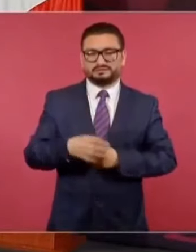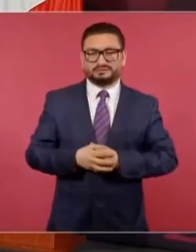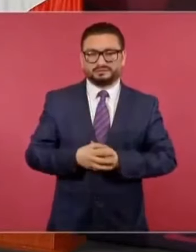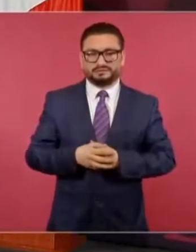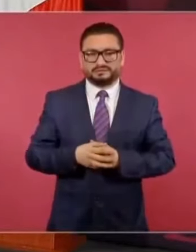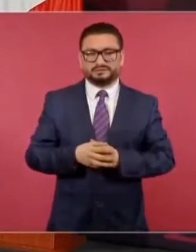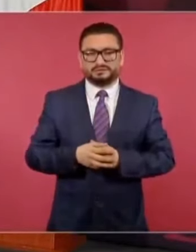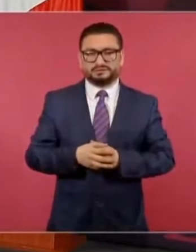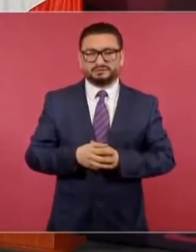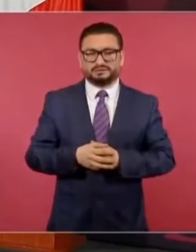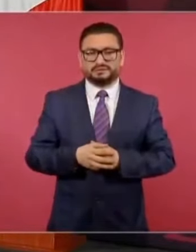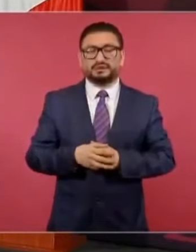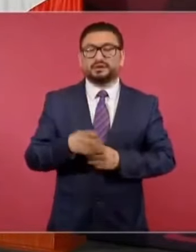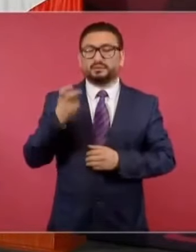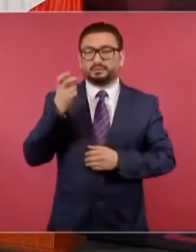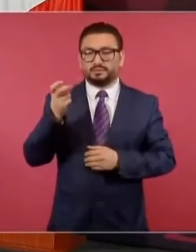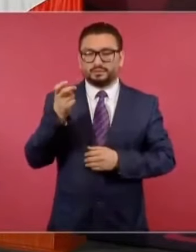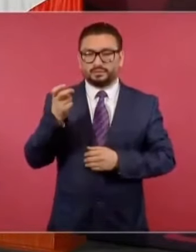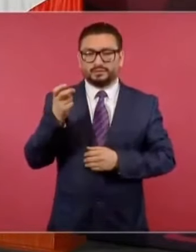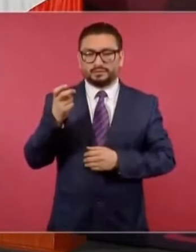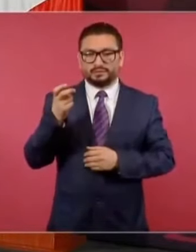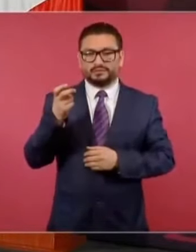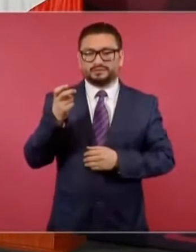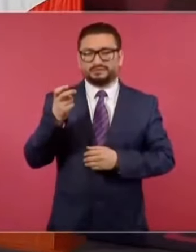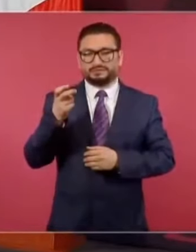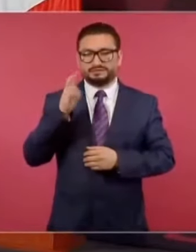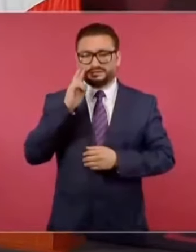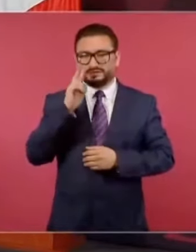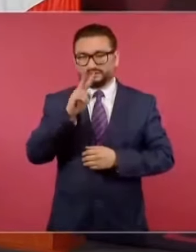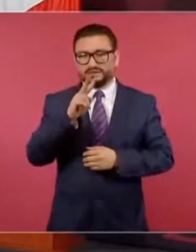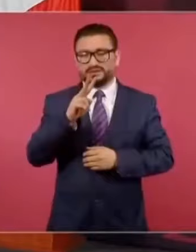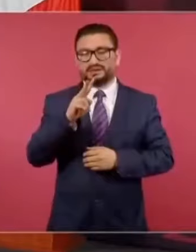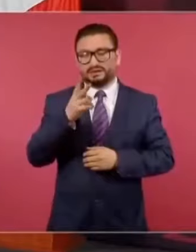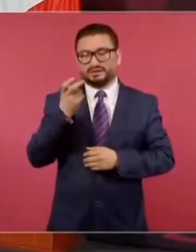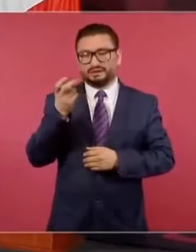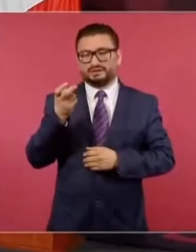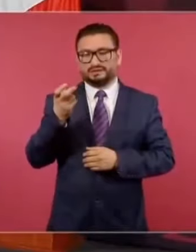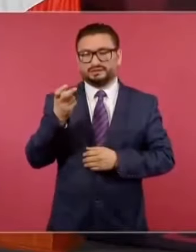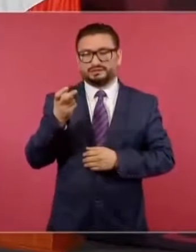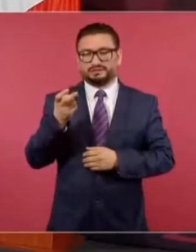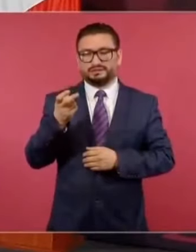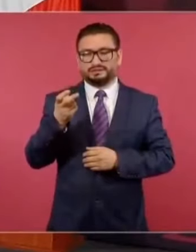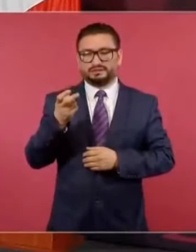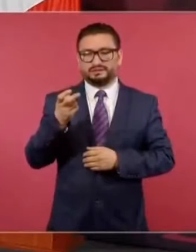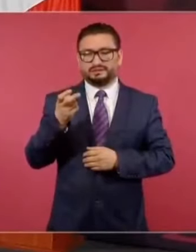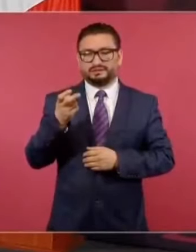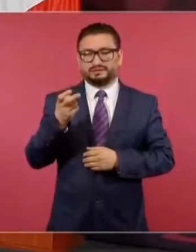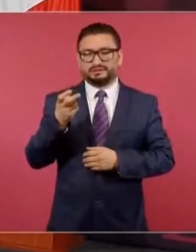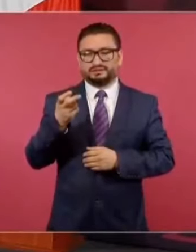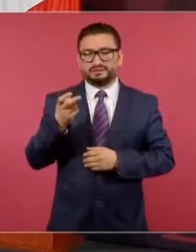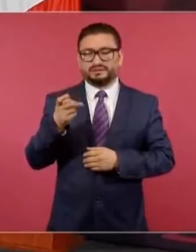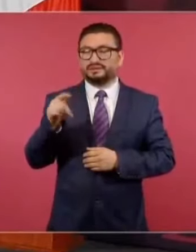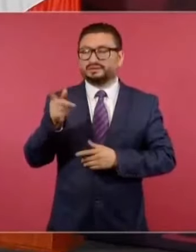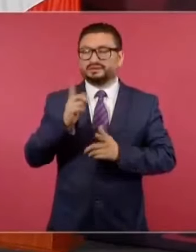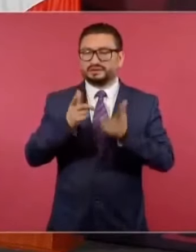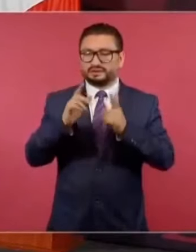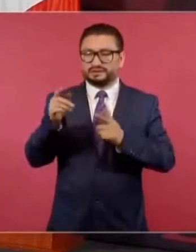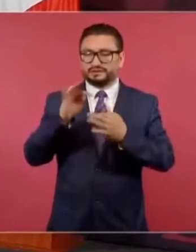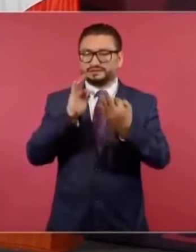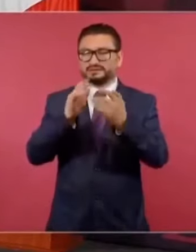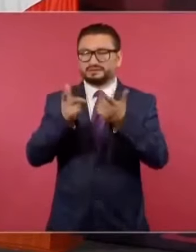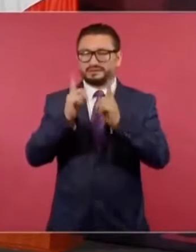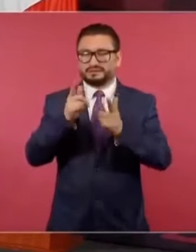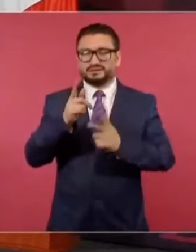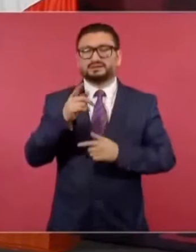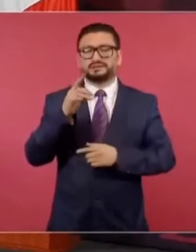y por eso lo de el general Melo Sería